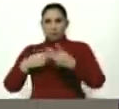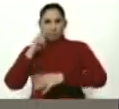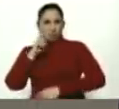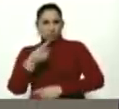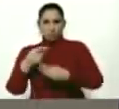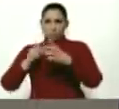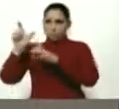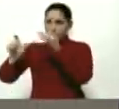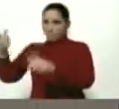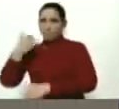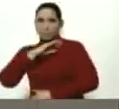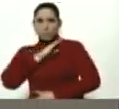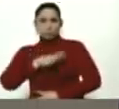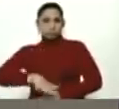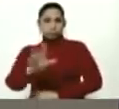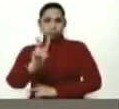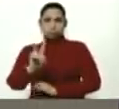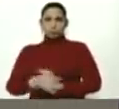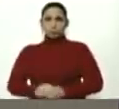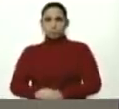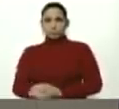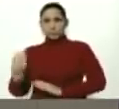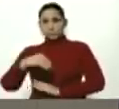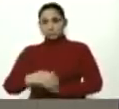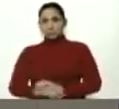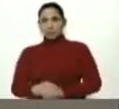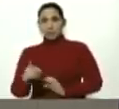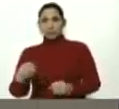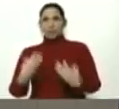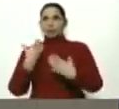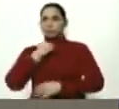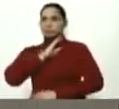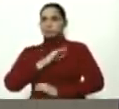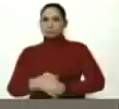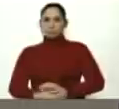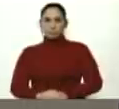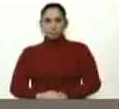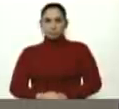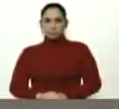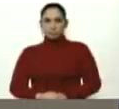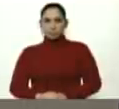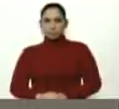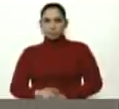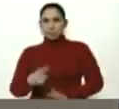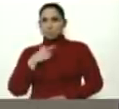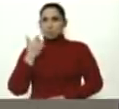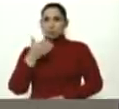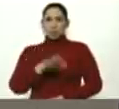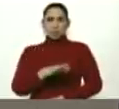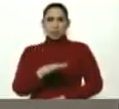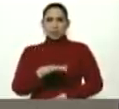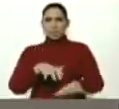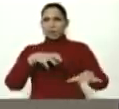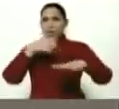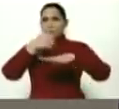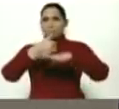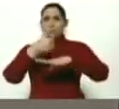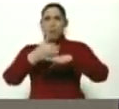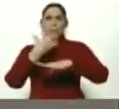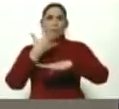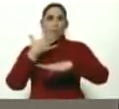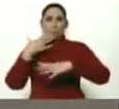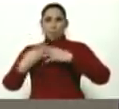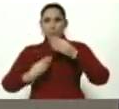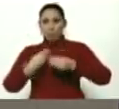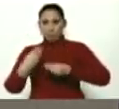en otros pacientes en el resto del país, y además es un virus que genera una mortalidad mayor que la que ha